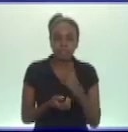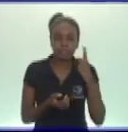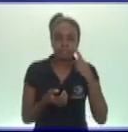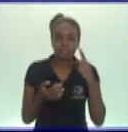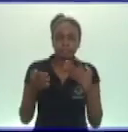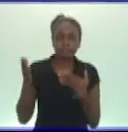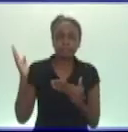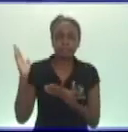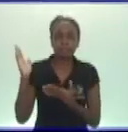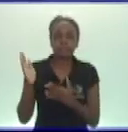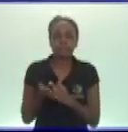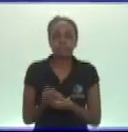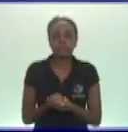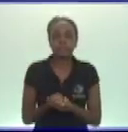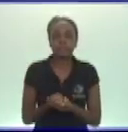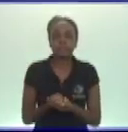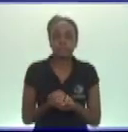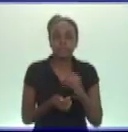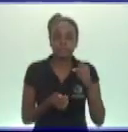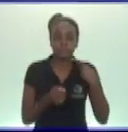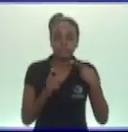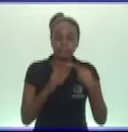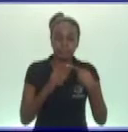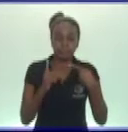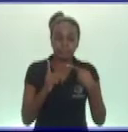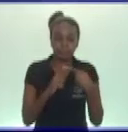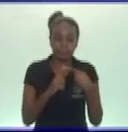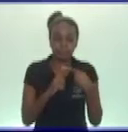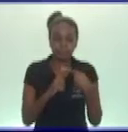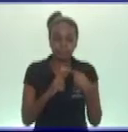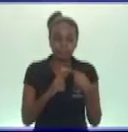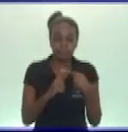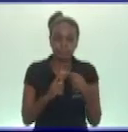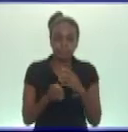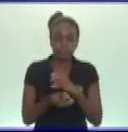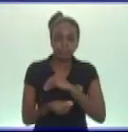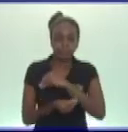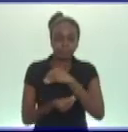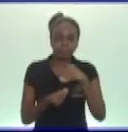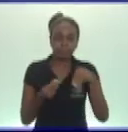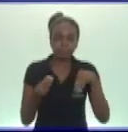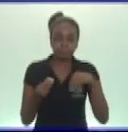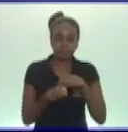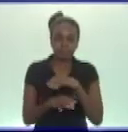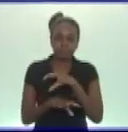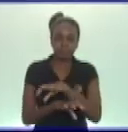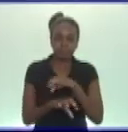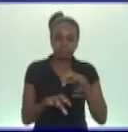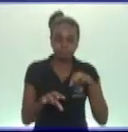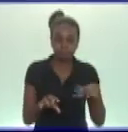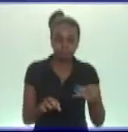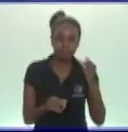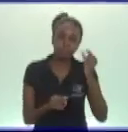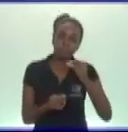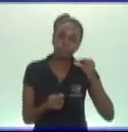Dígase, por ejemplo, símbolos dentro de este relato. Es la propia transformación de Gregorio Sanza en